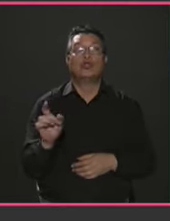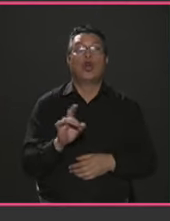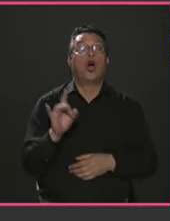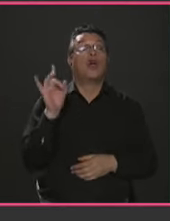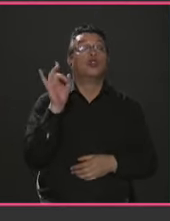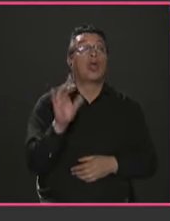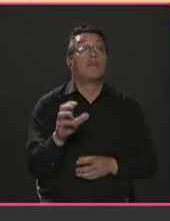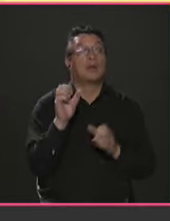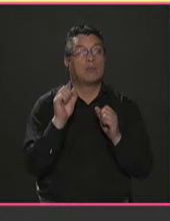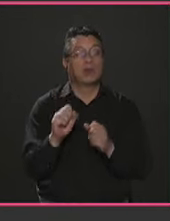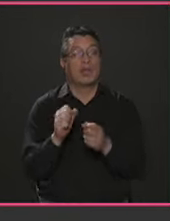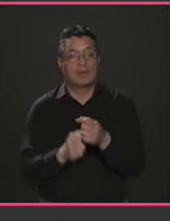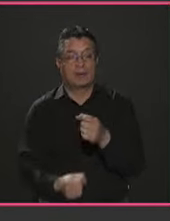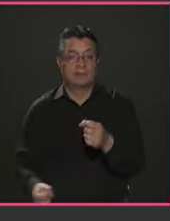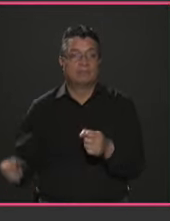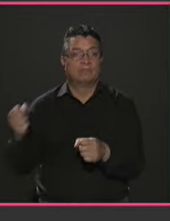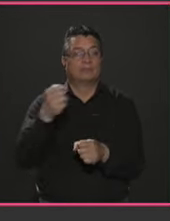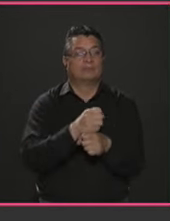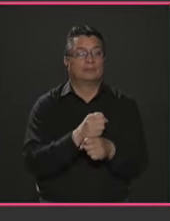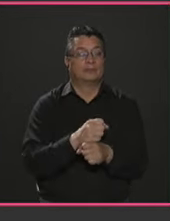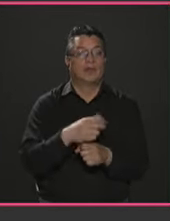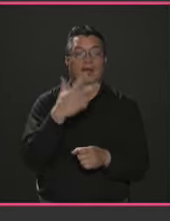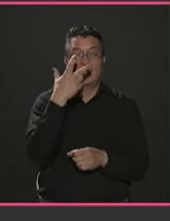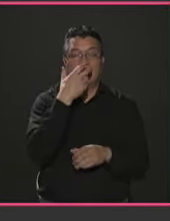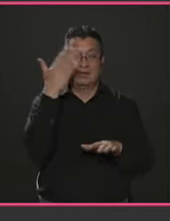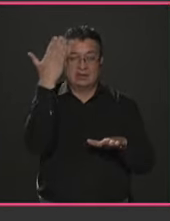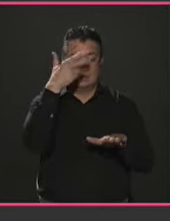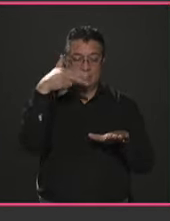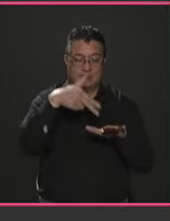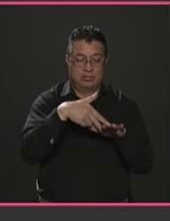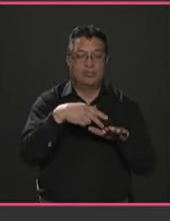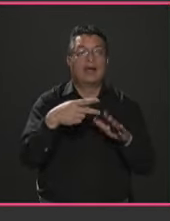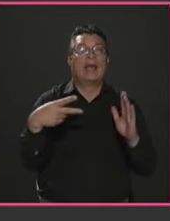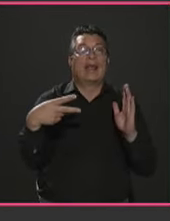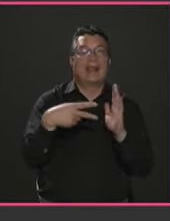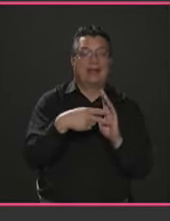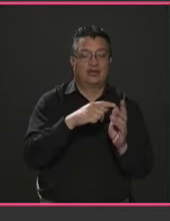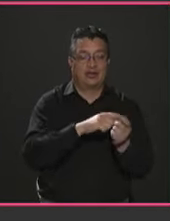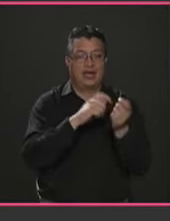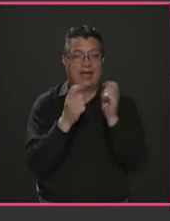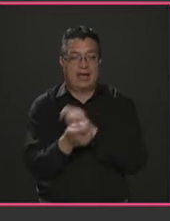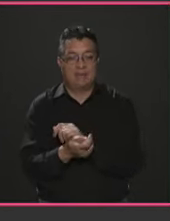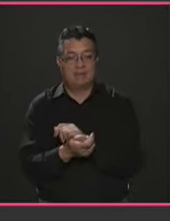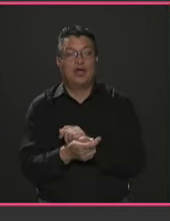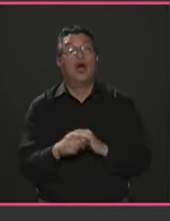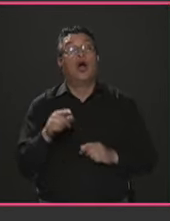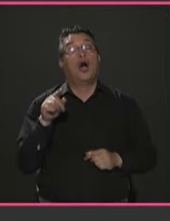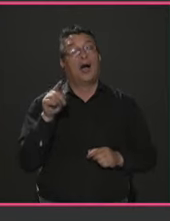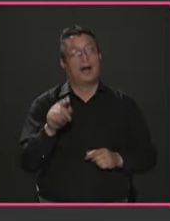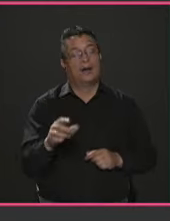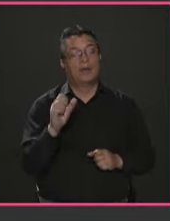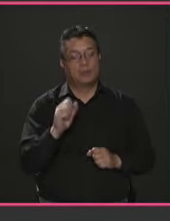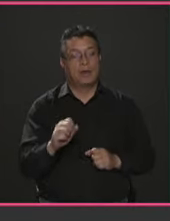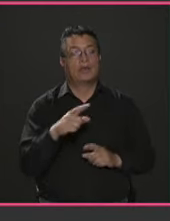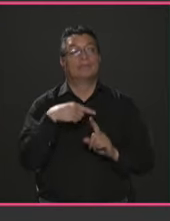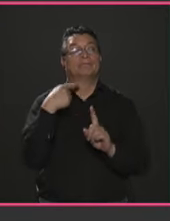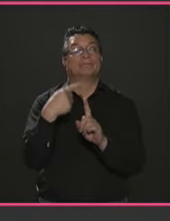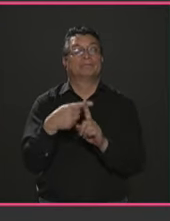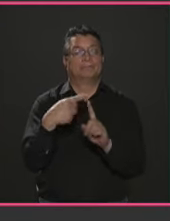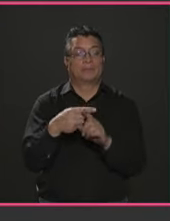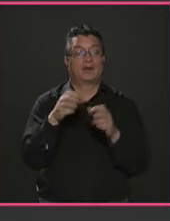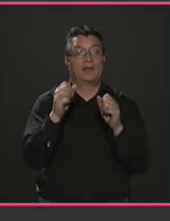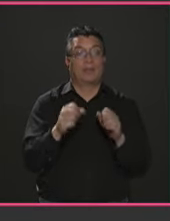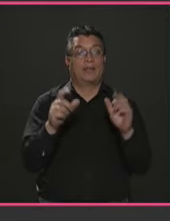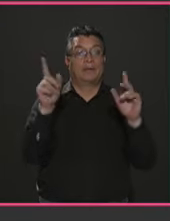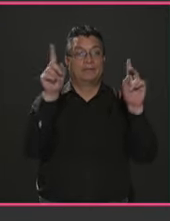poder sustituir el diesel con un bus eléctrico sino que qué podemos hacer Cómo podemos tomar ventaja del hecho de que